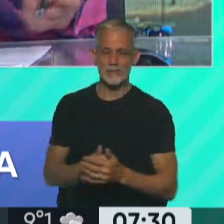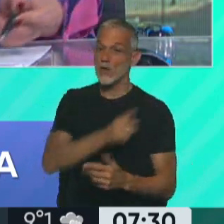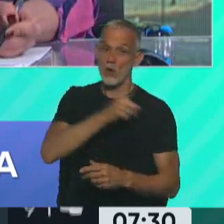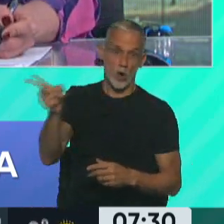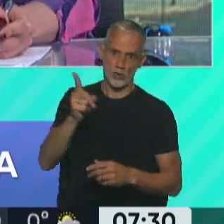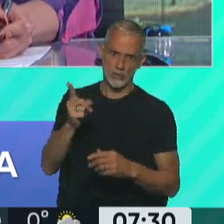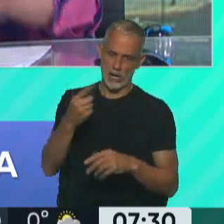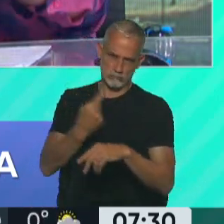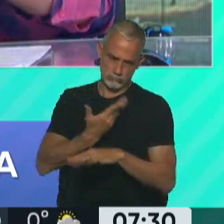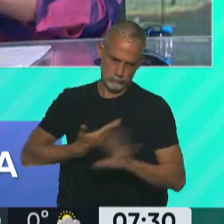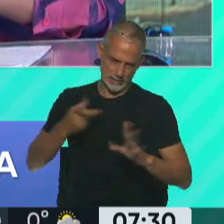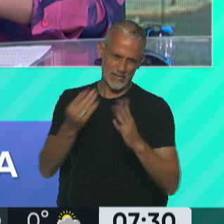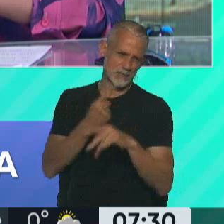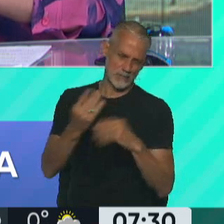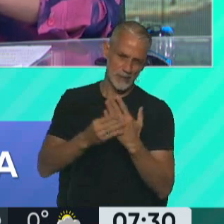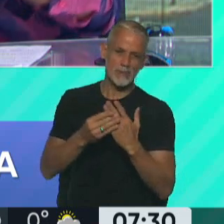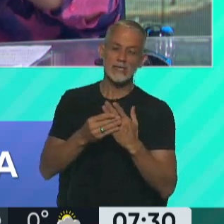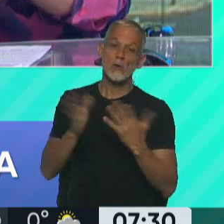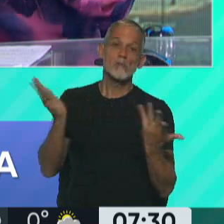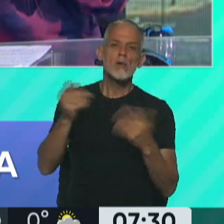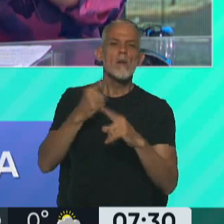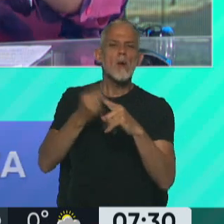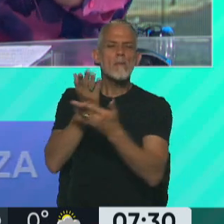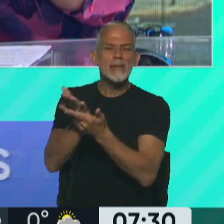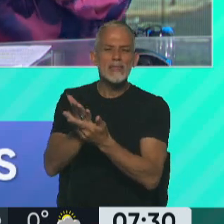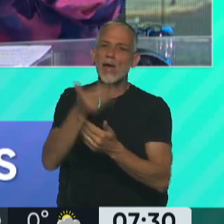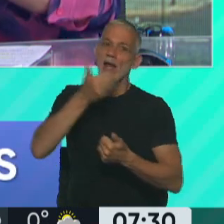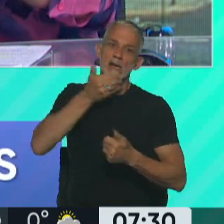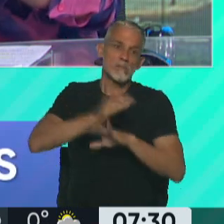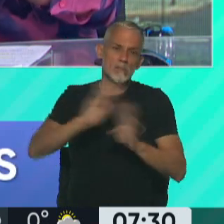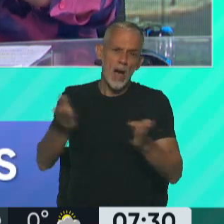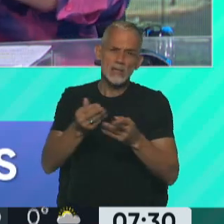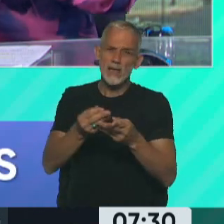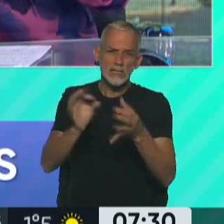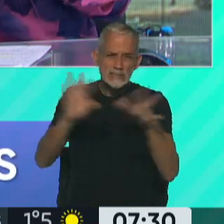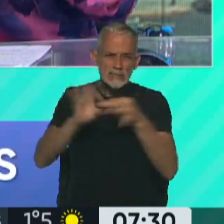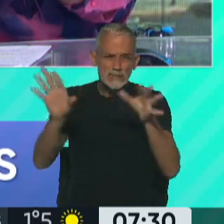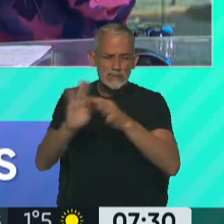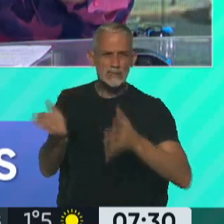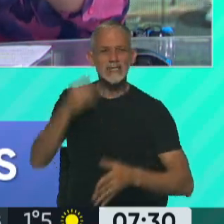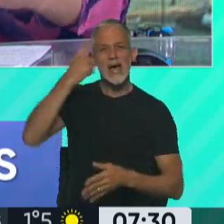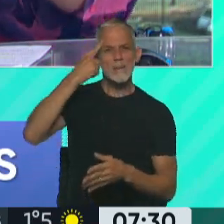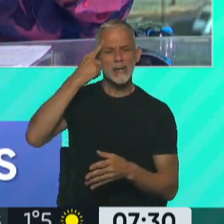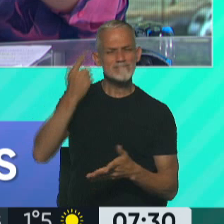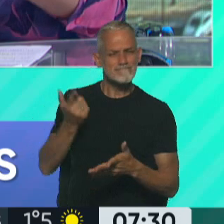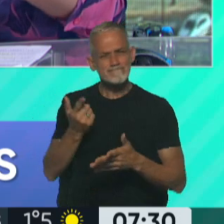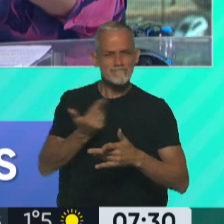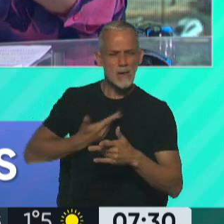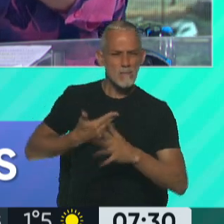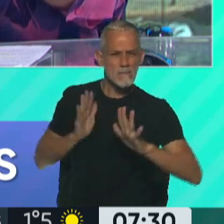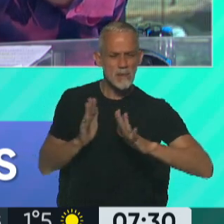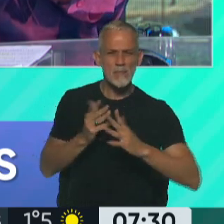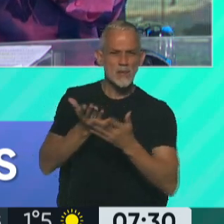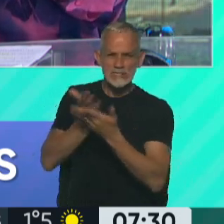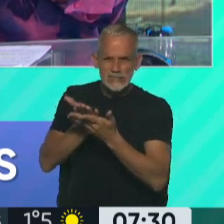de Netanyahu, por la liberación de rehenes. Es un pedido expreso de un sector de la población que creen que Netanyahu no está haciendo lo suficiente